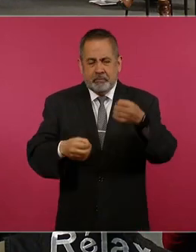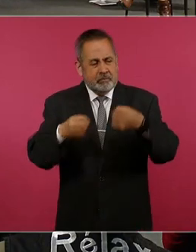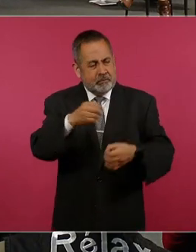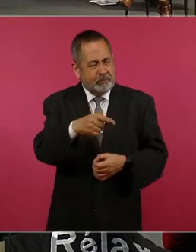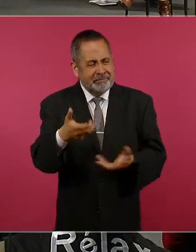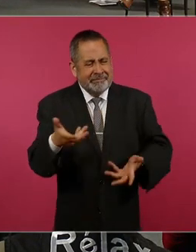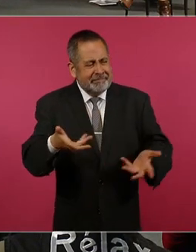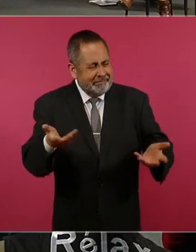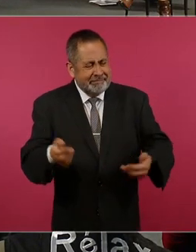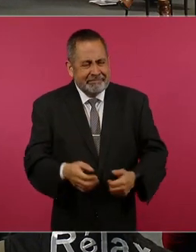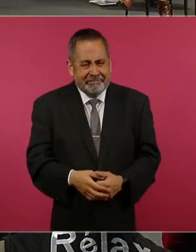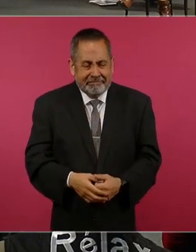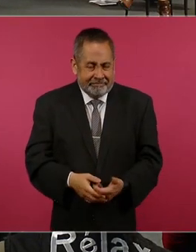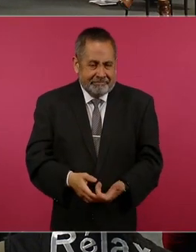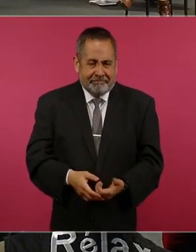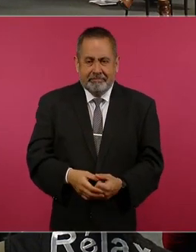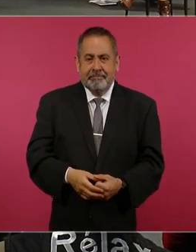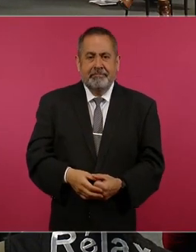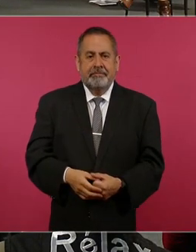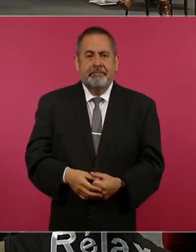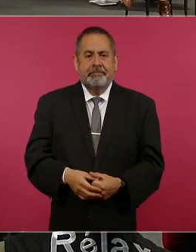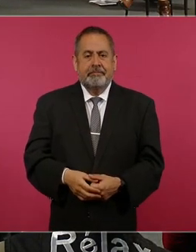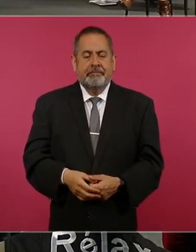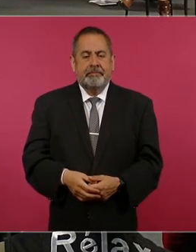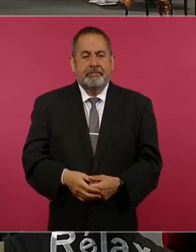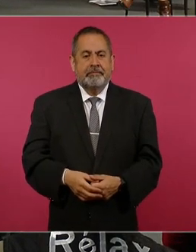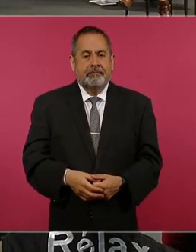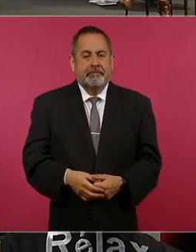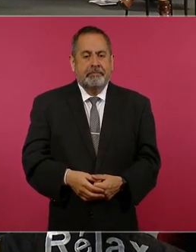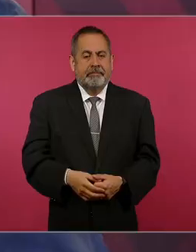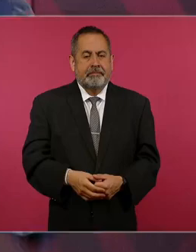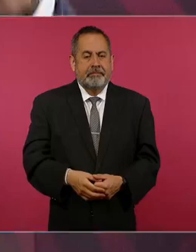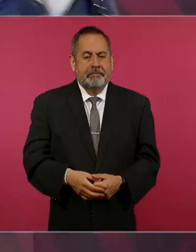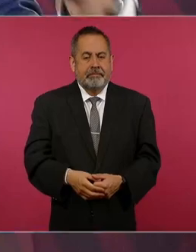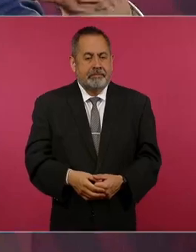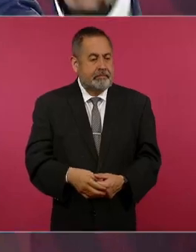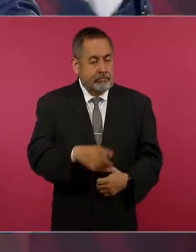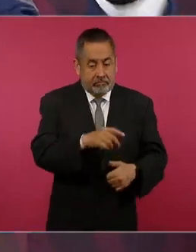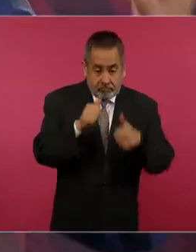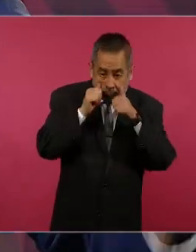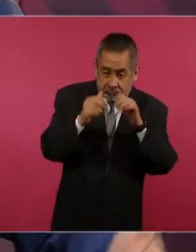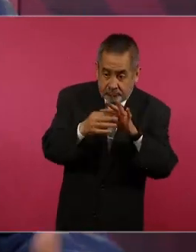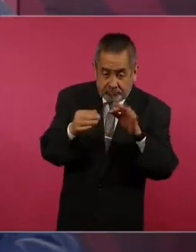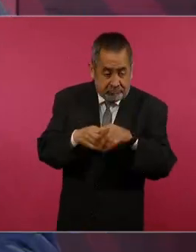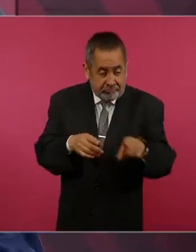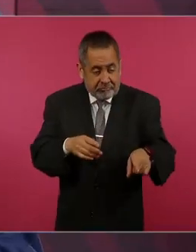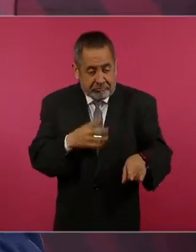atendiendo esas cosas?